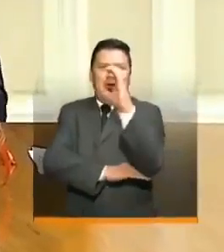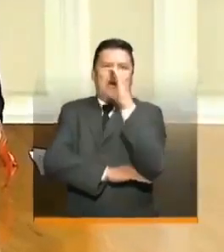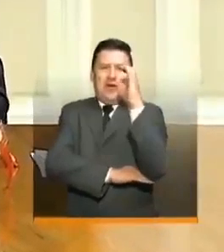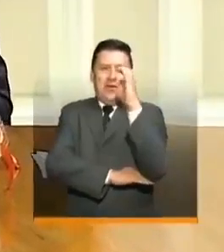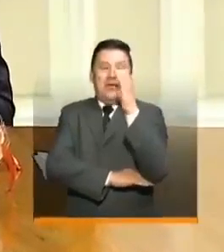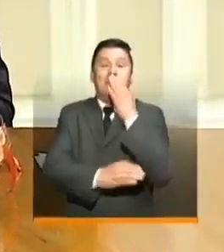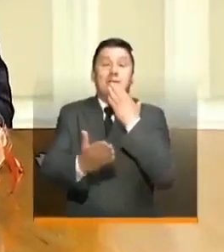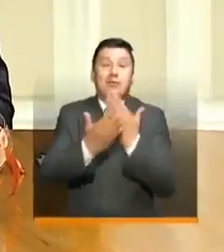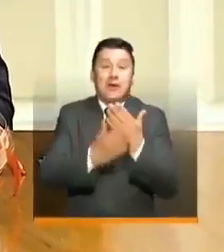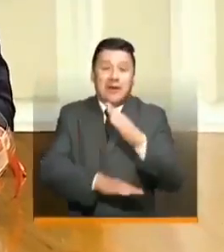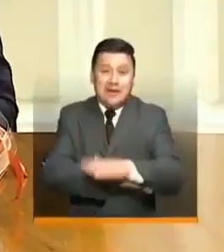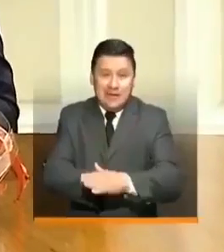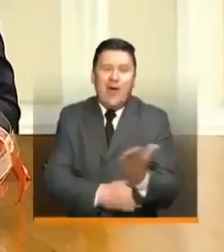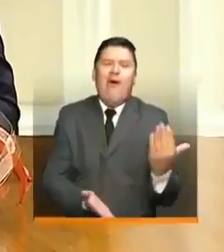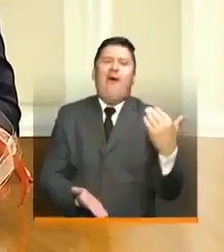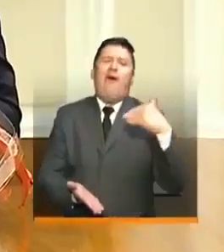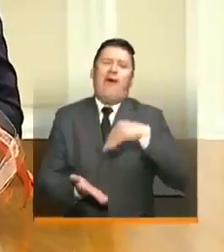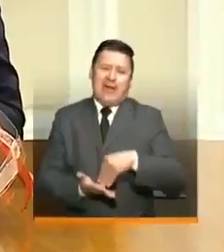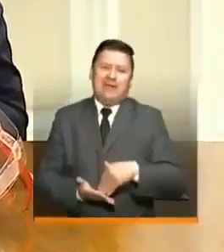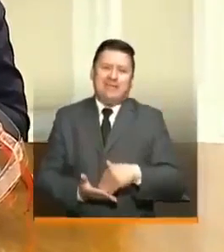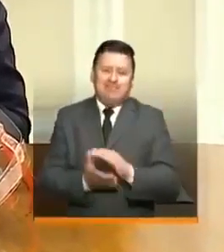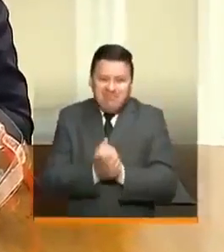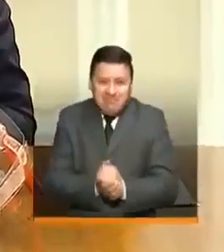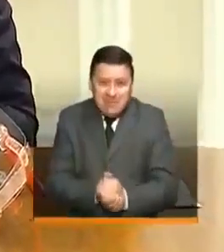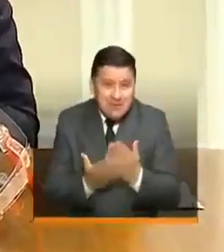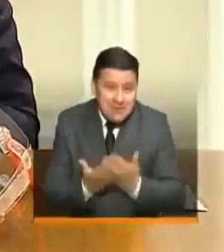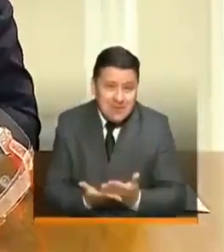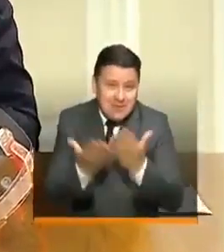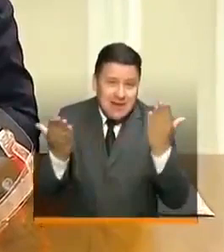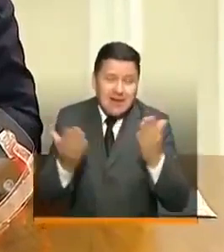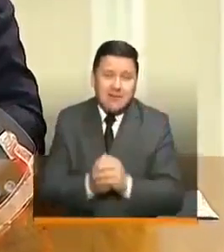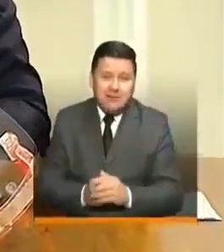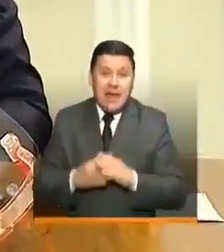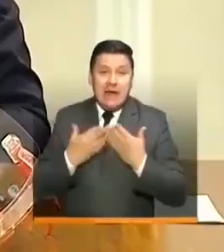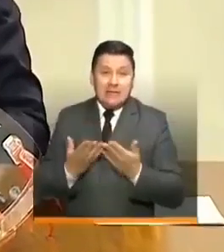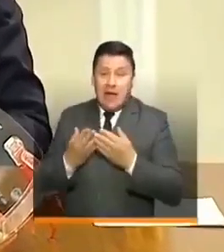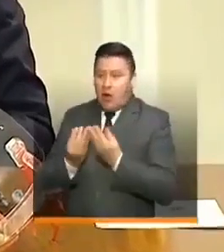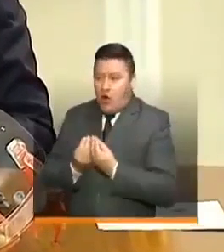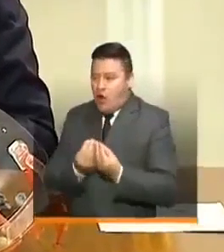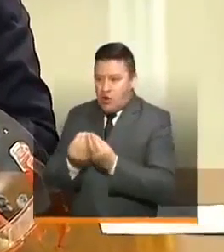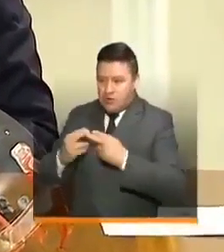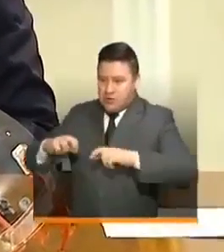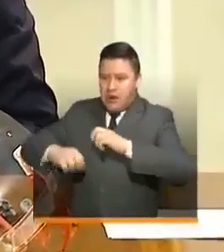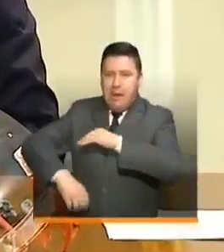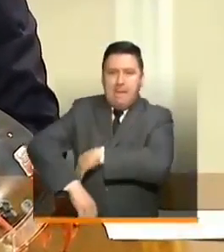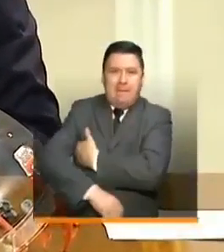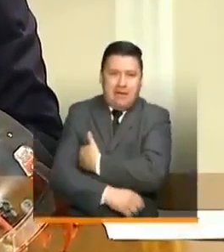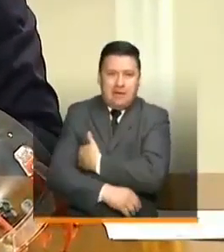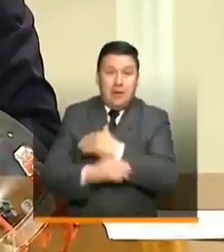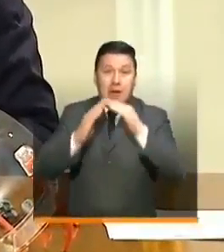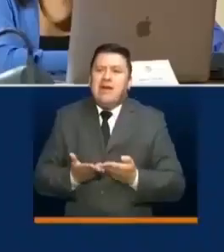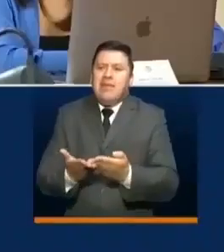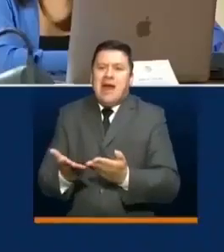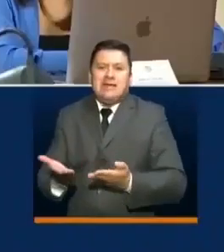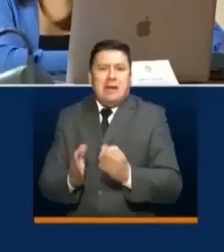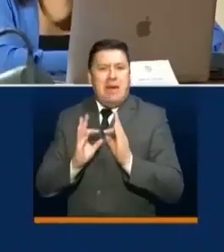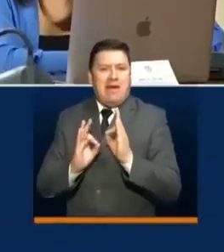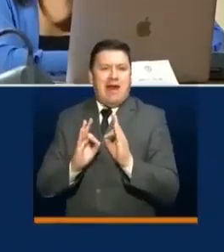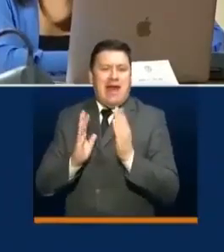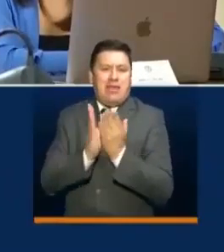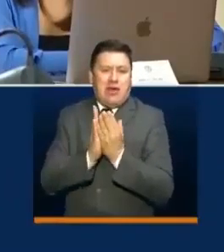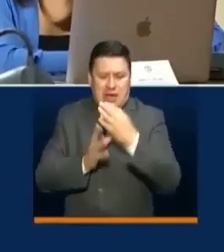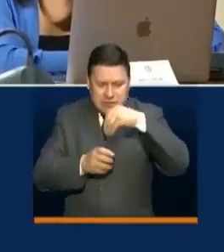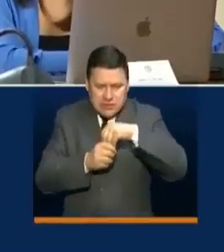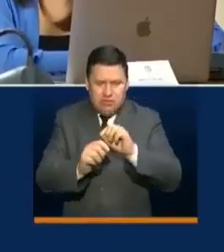Colombianos, muy buenas tardes. Una vez más los saludo desde la sala del Consejo de Ministros en la Casa de Nariño. Y hoy